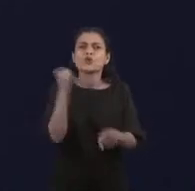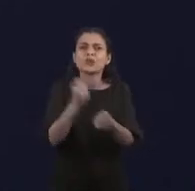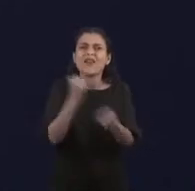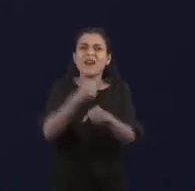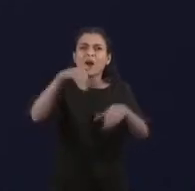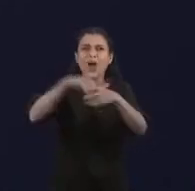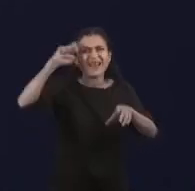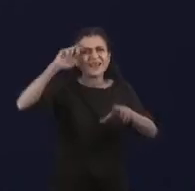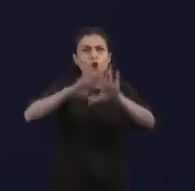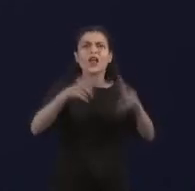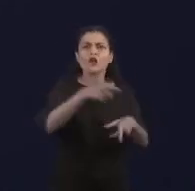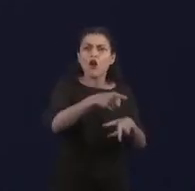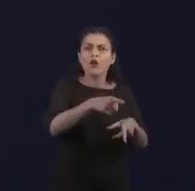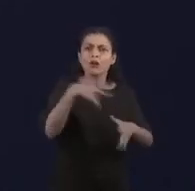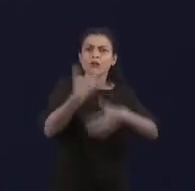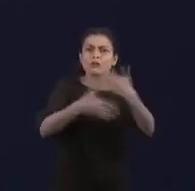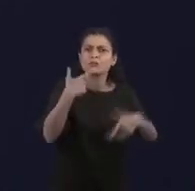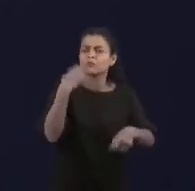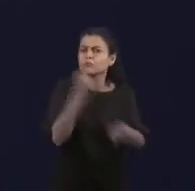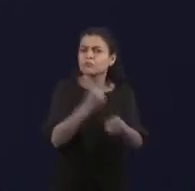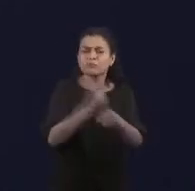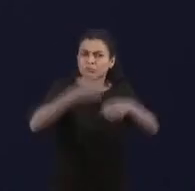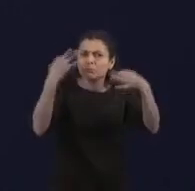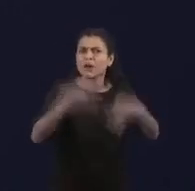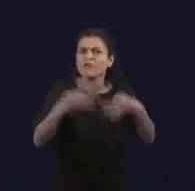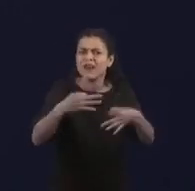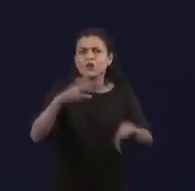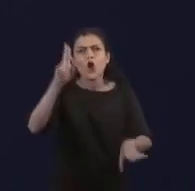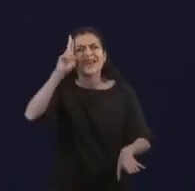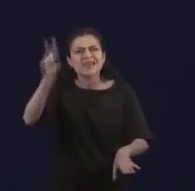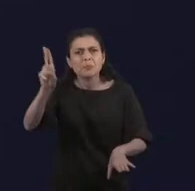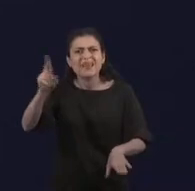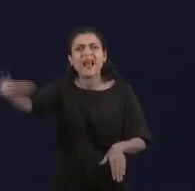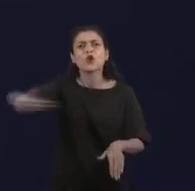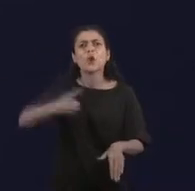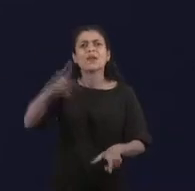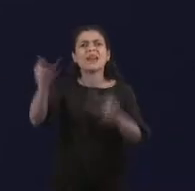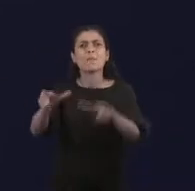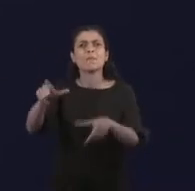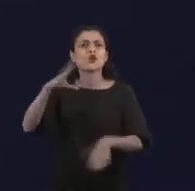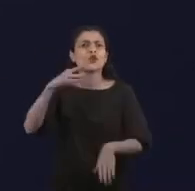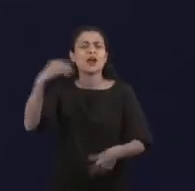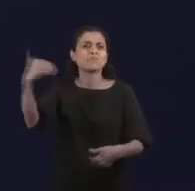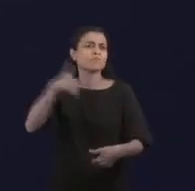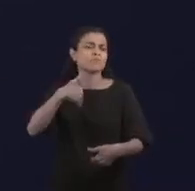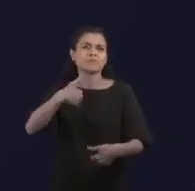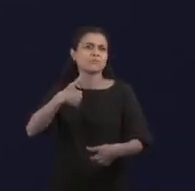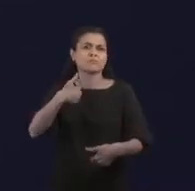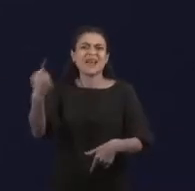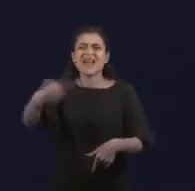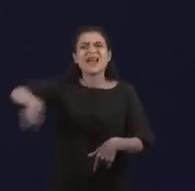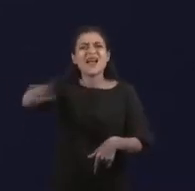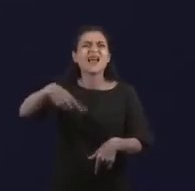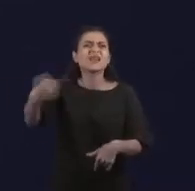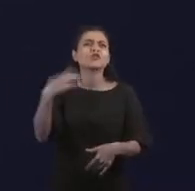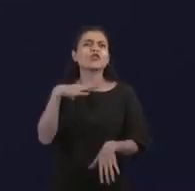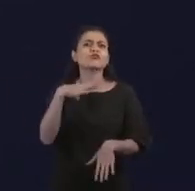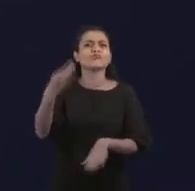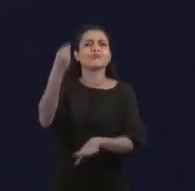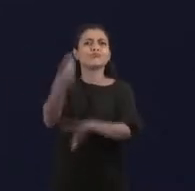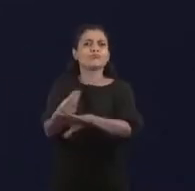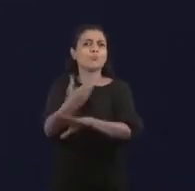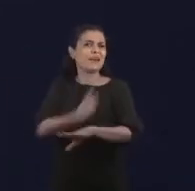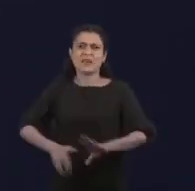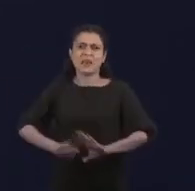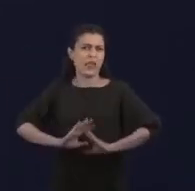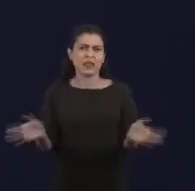mandato de los argentinos, aquel mandato que por supuesto hicieron a través de su voto en las urnas, y